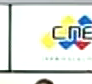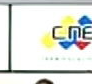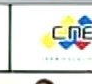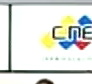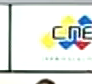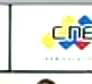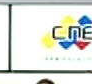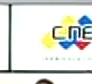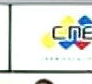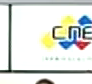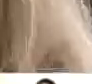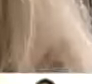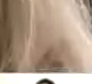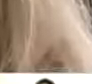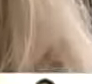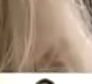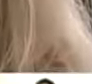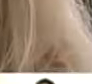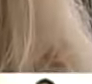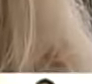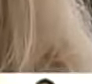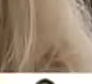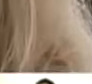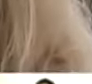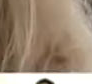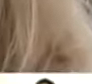suplentes incorporados y rectores